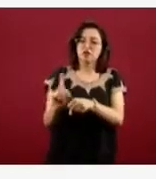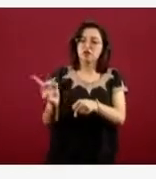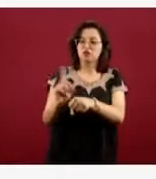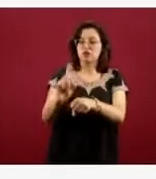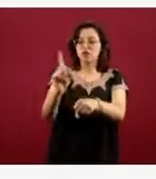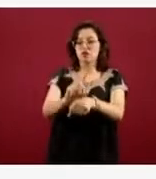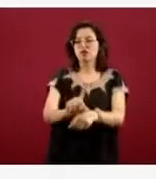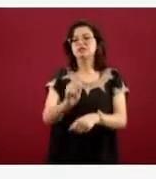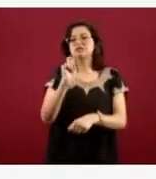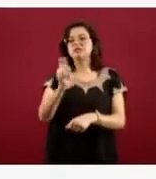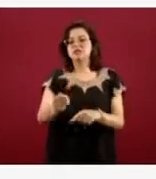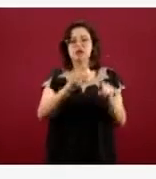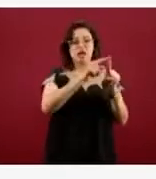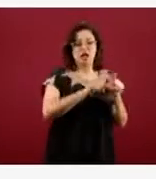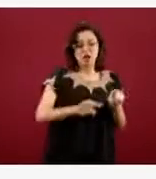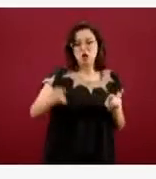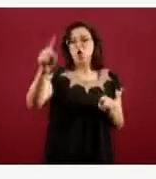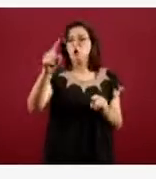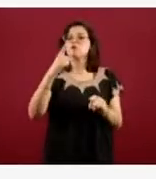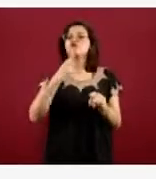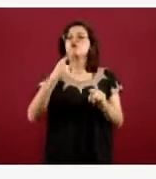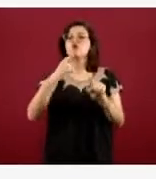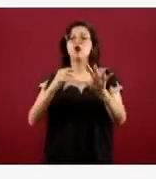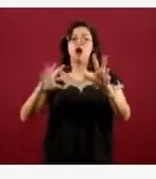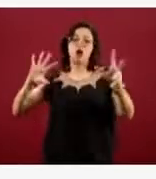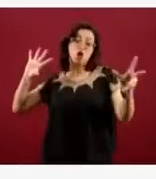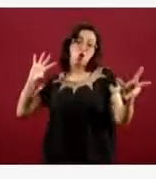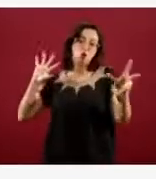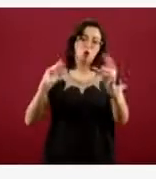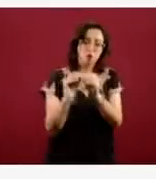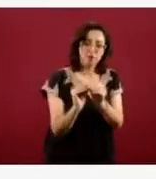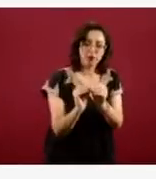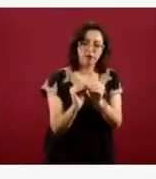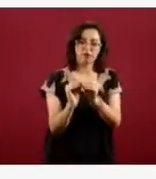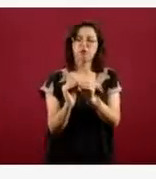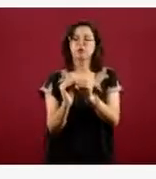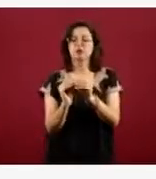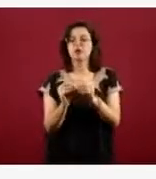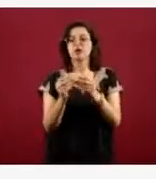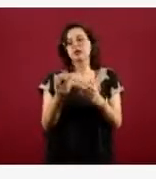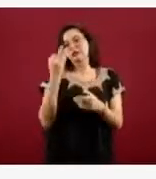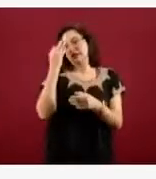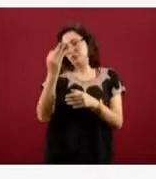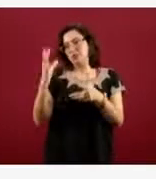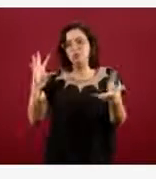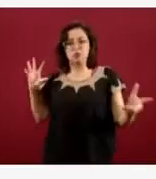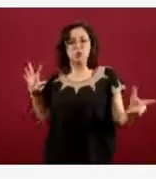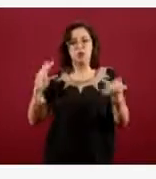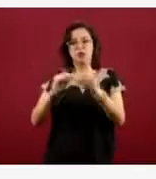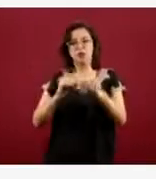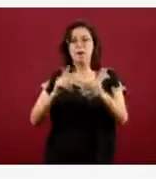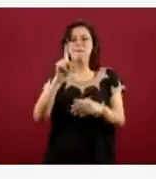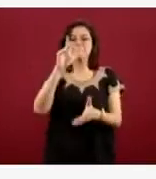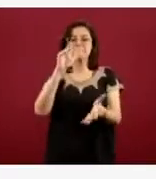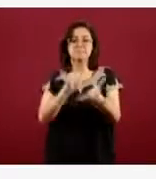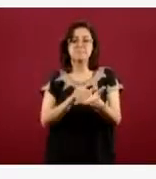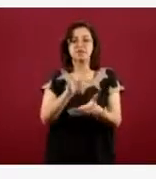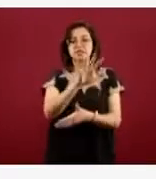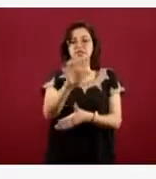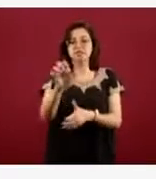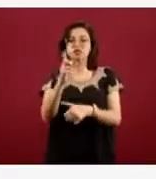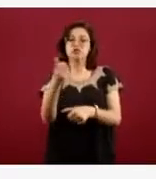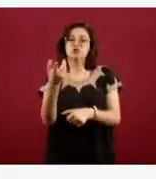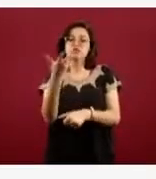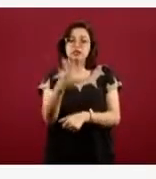curva roja tenemos los casos acumulados, cómo se van acumulando en el tiempo hasta llegar a los 1.510 que tenemos